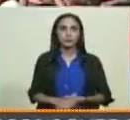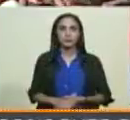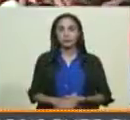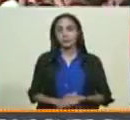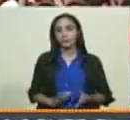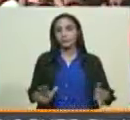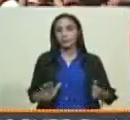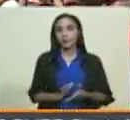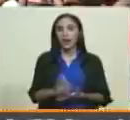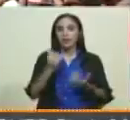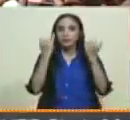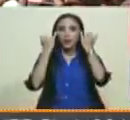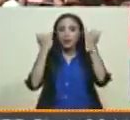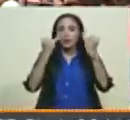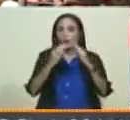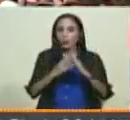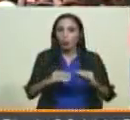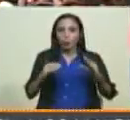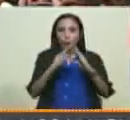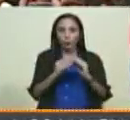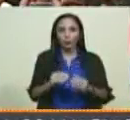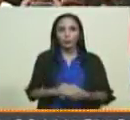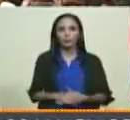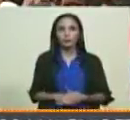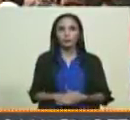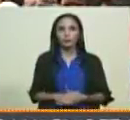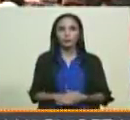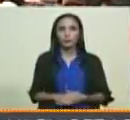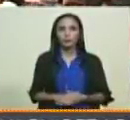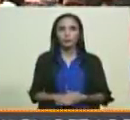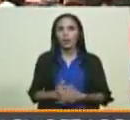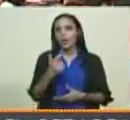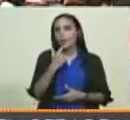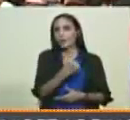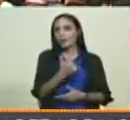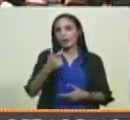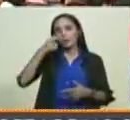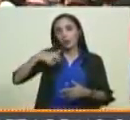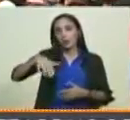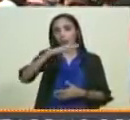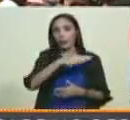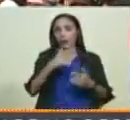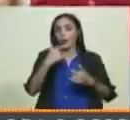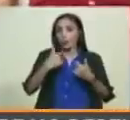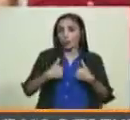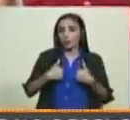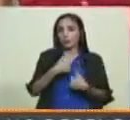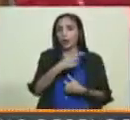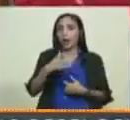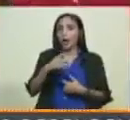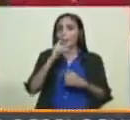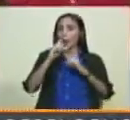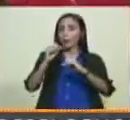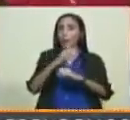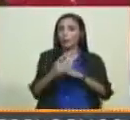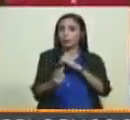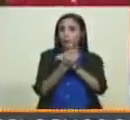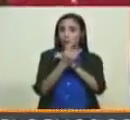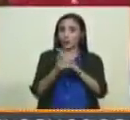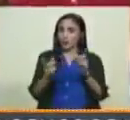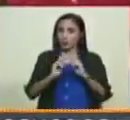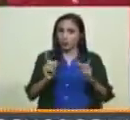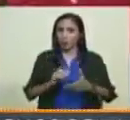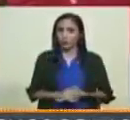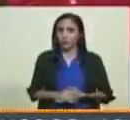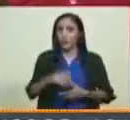un mandato que asumo, un mandato que me ha dado el pueblo. Maduro, no nos falle. Maduro,